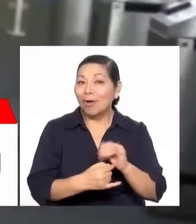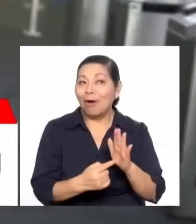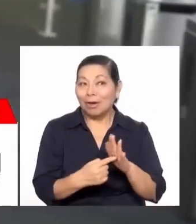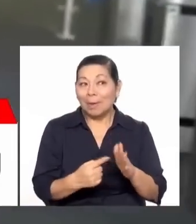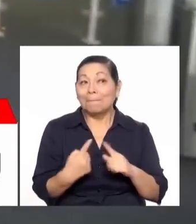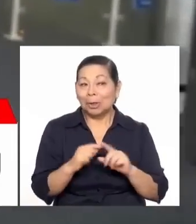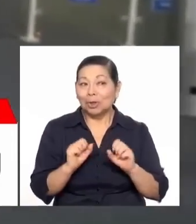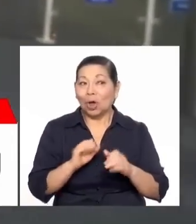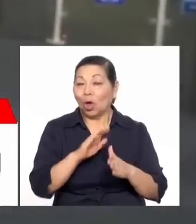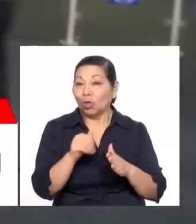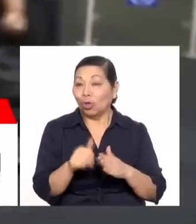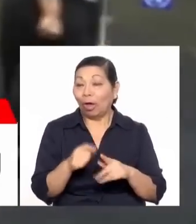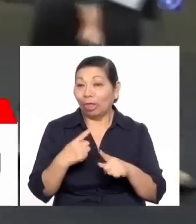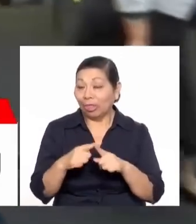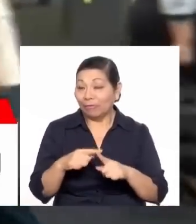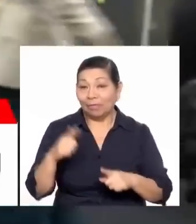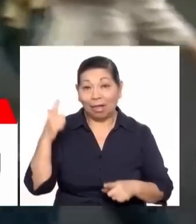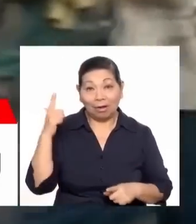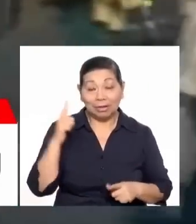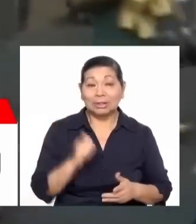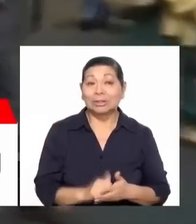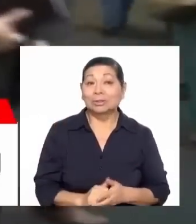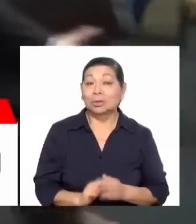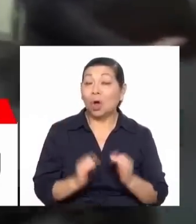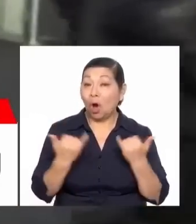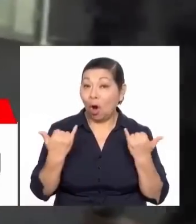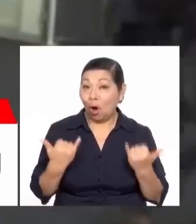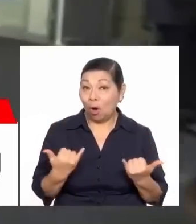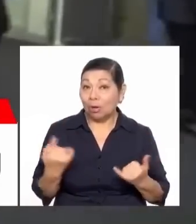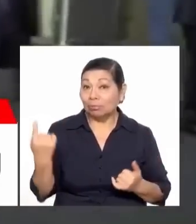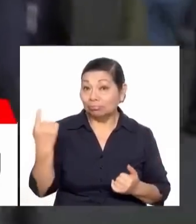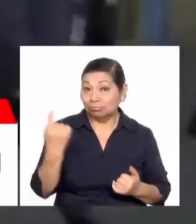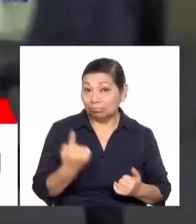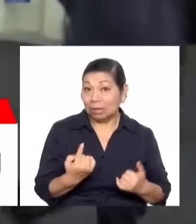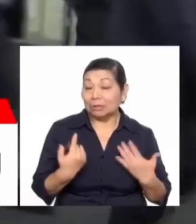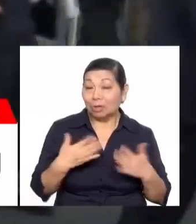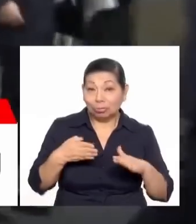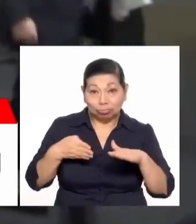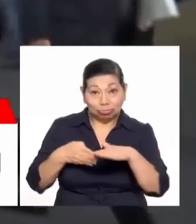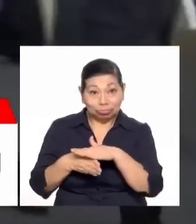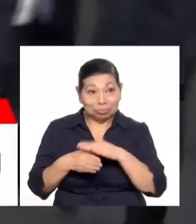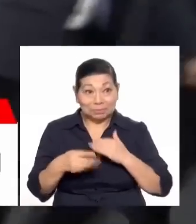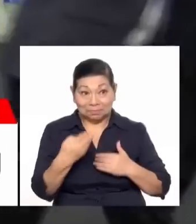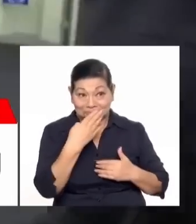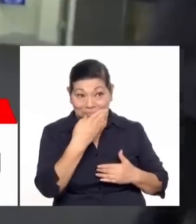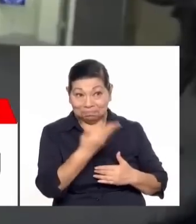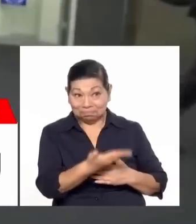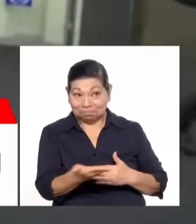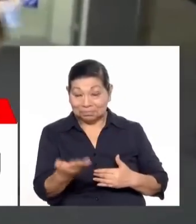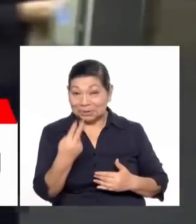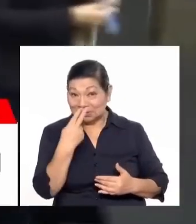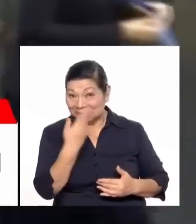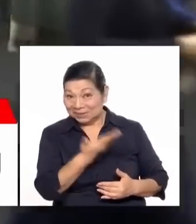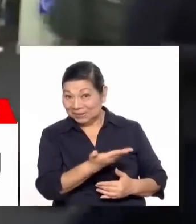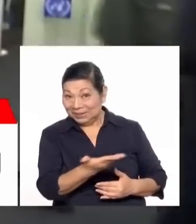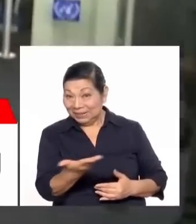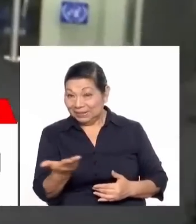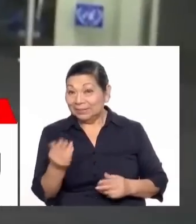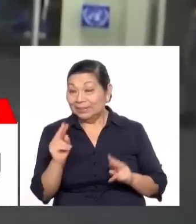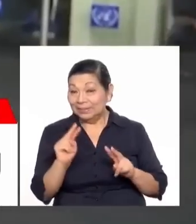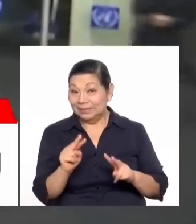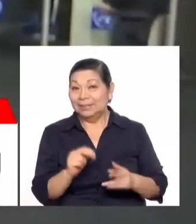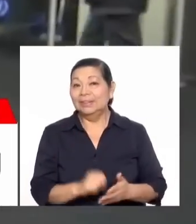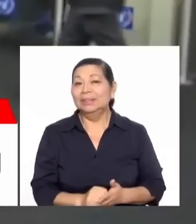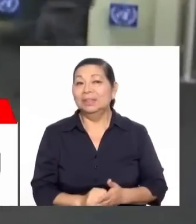internacional, para que todos los líderes del mundo que hoy están presentes y que están ingresando por la puerta que ustedes están